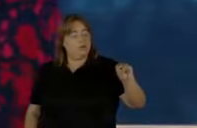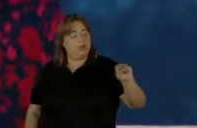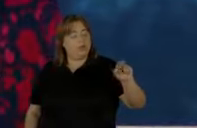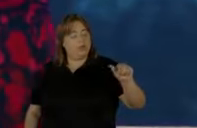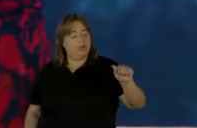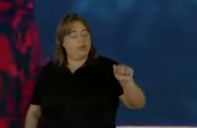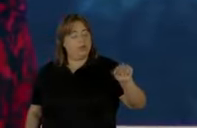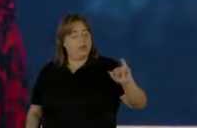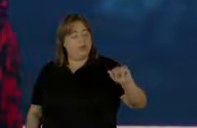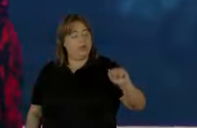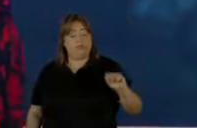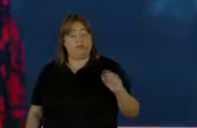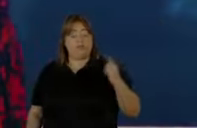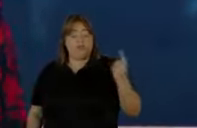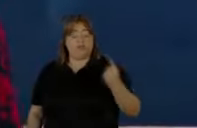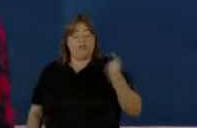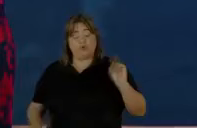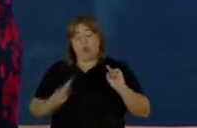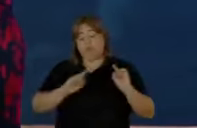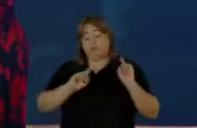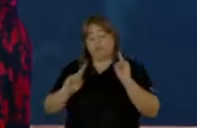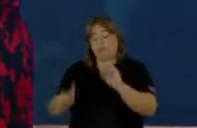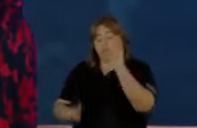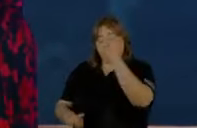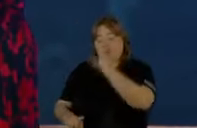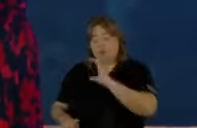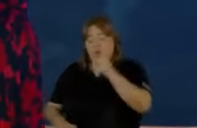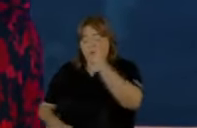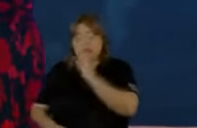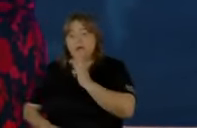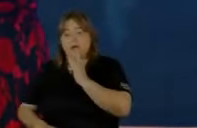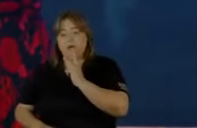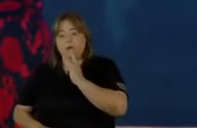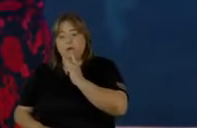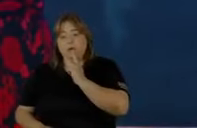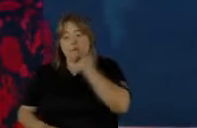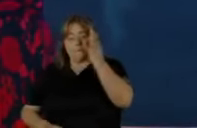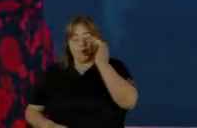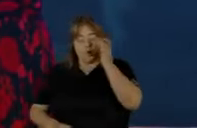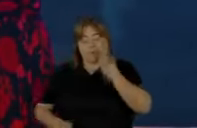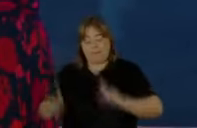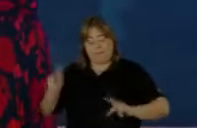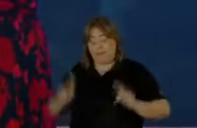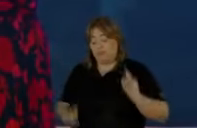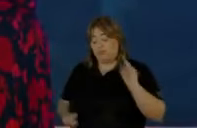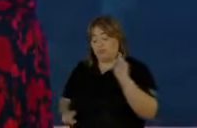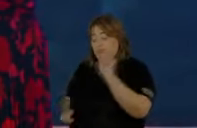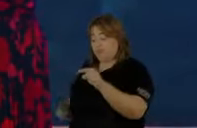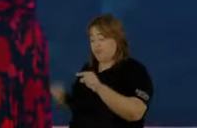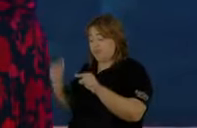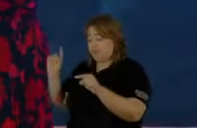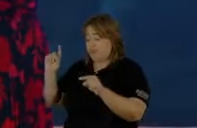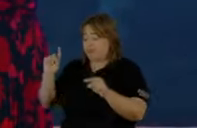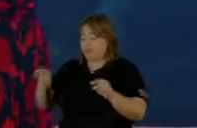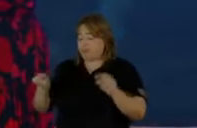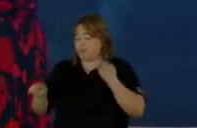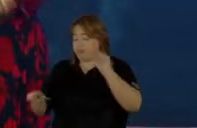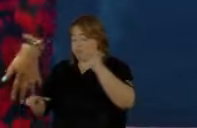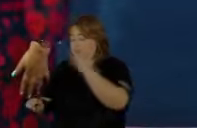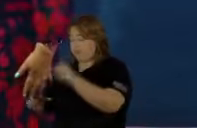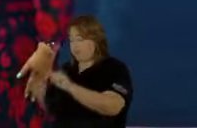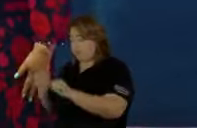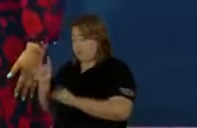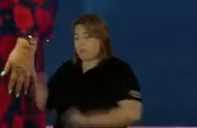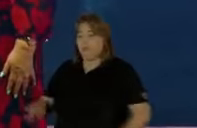Solita fue al pozo cuando nadie iba a buscar agua, porque era señalada, porque 5 maridos había tenido y el que tenía ahora tampoco era de